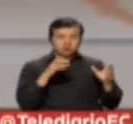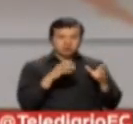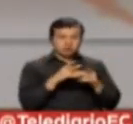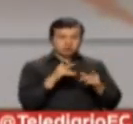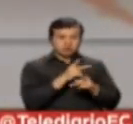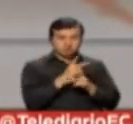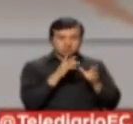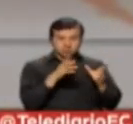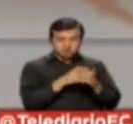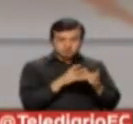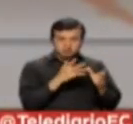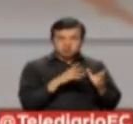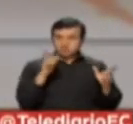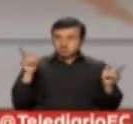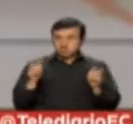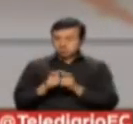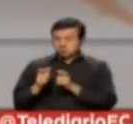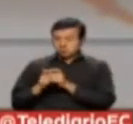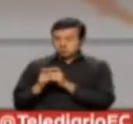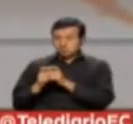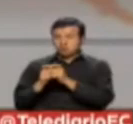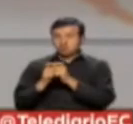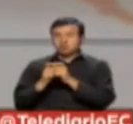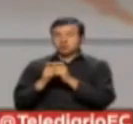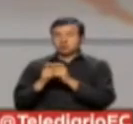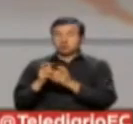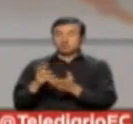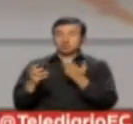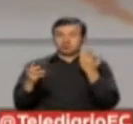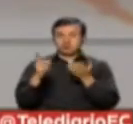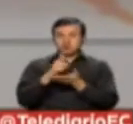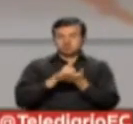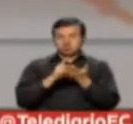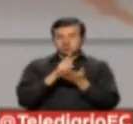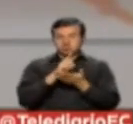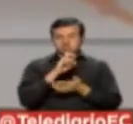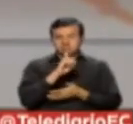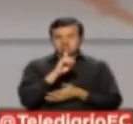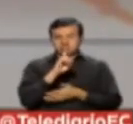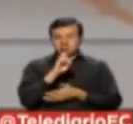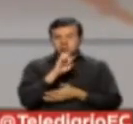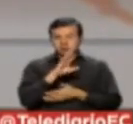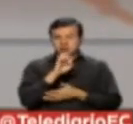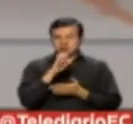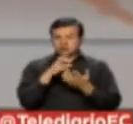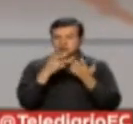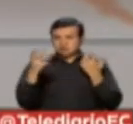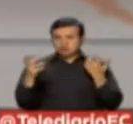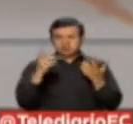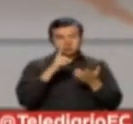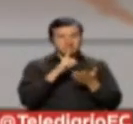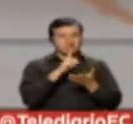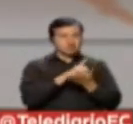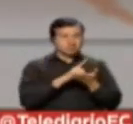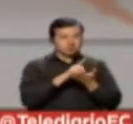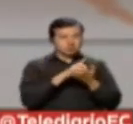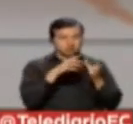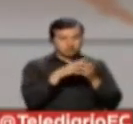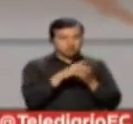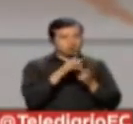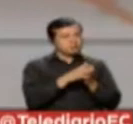consejería estudiantil las más pequeñas tienen consejerías estudiantiles distritales o sea se va al distrito y ahí hay un departamento